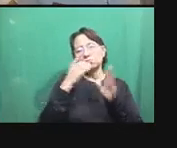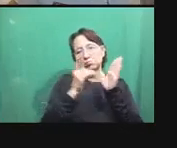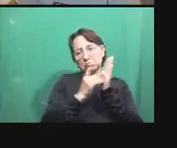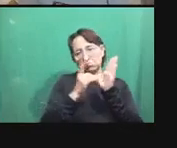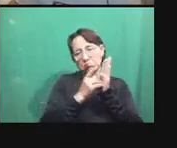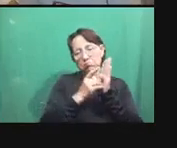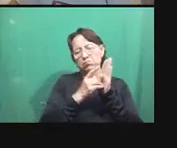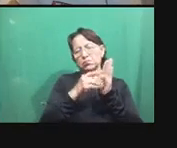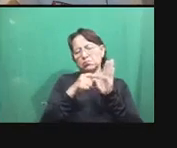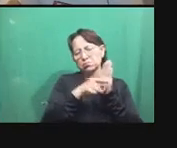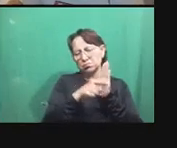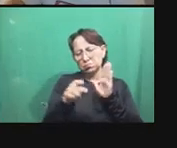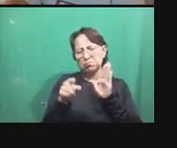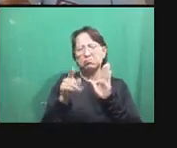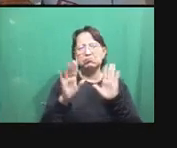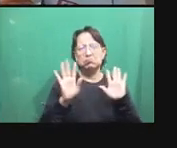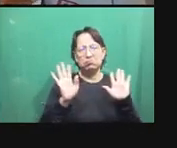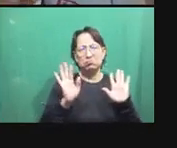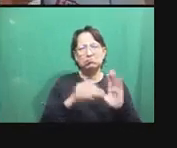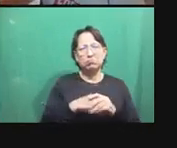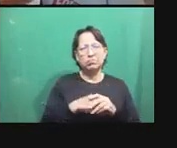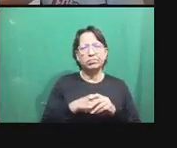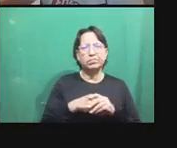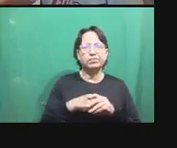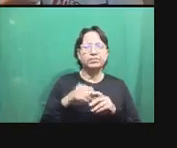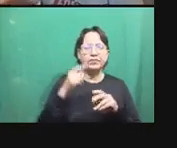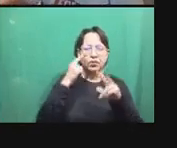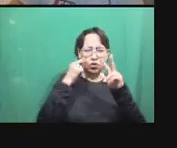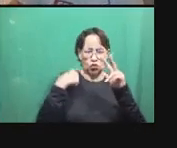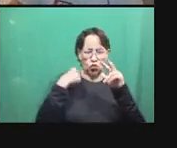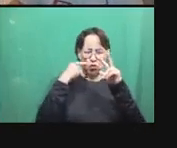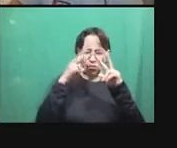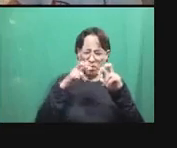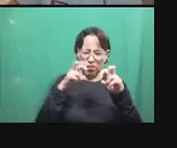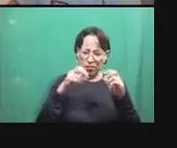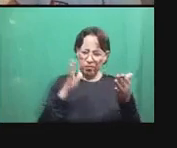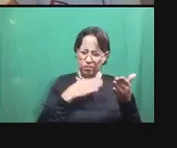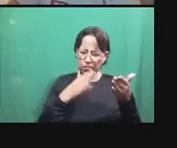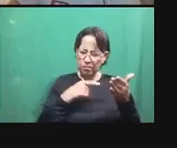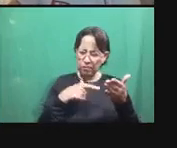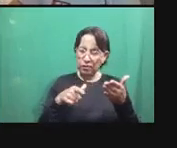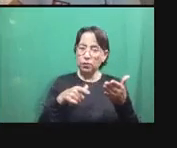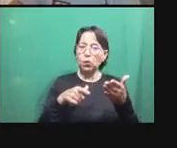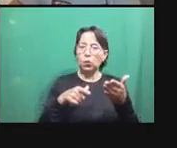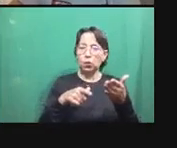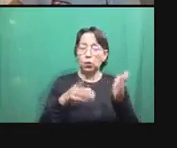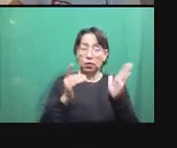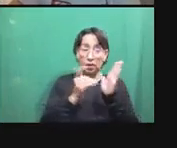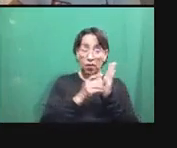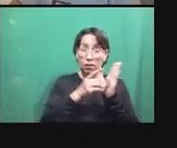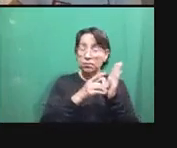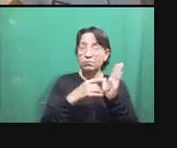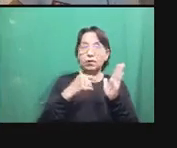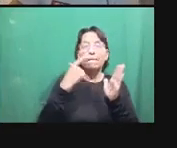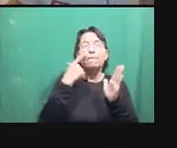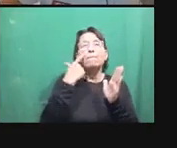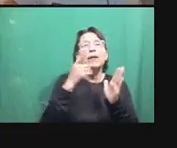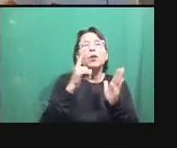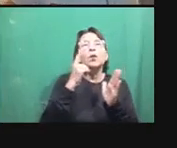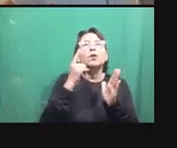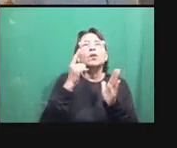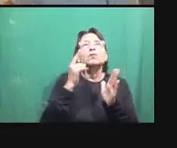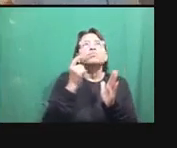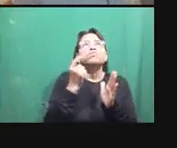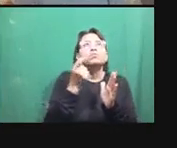decretos, pues en las investigaciones que hemos hecho, son casi únicos en el mundo. Pero,